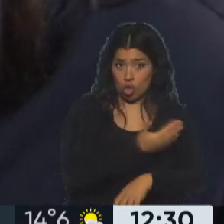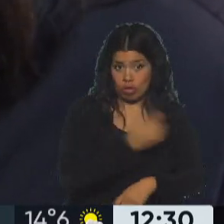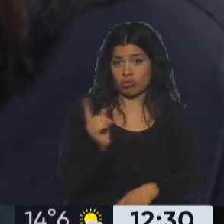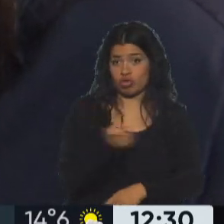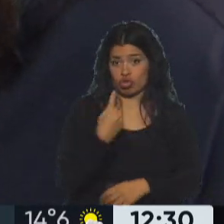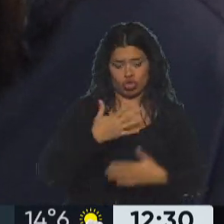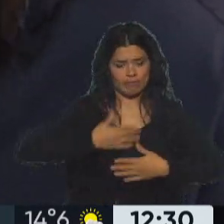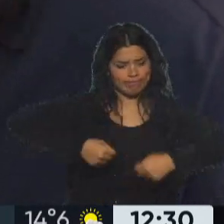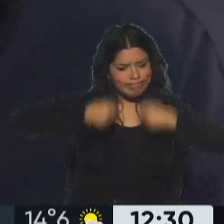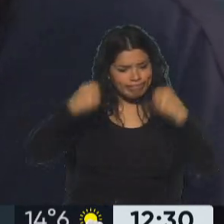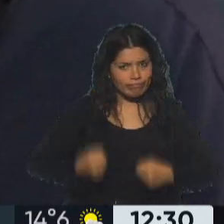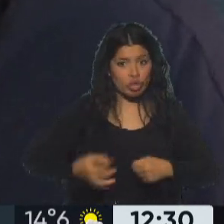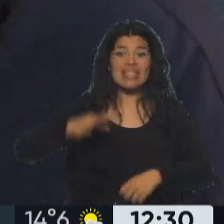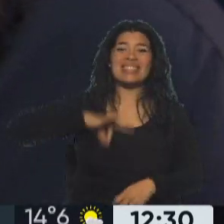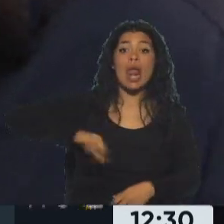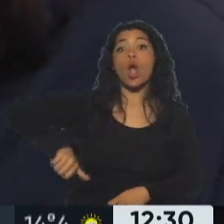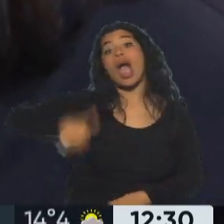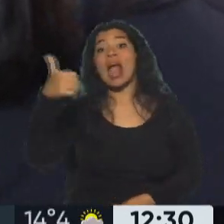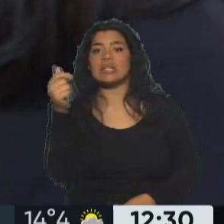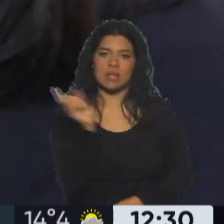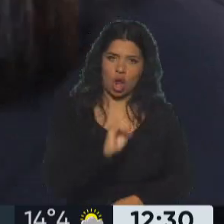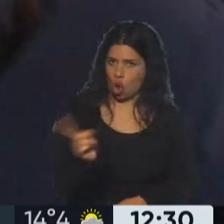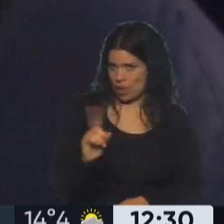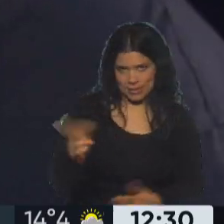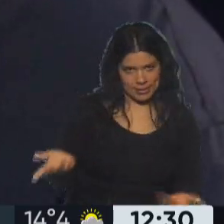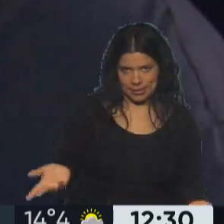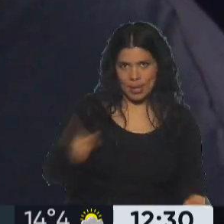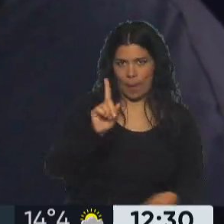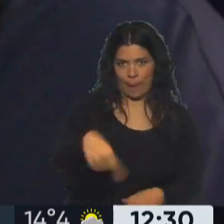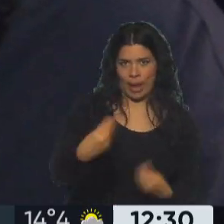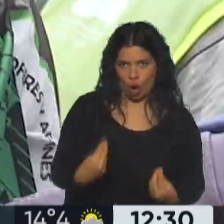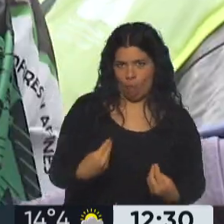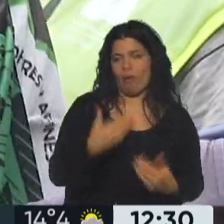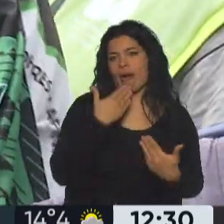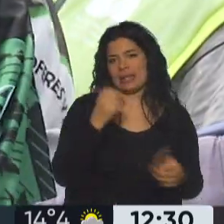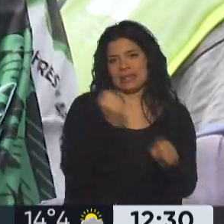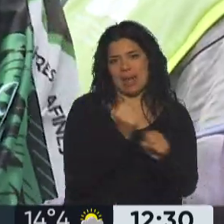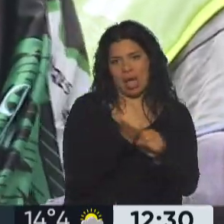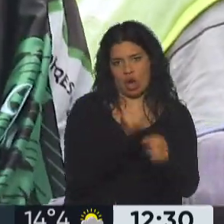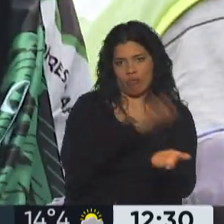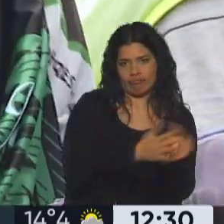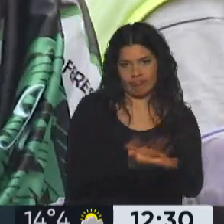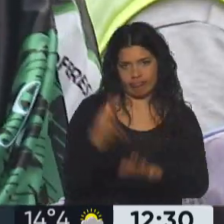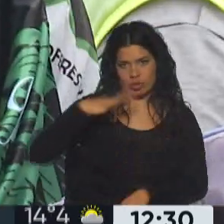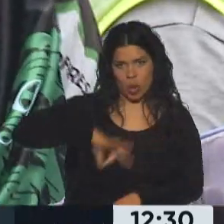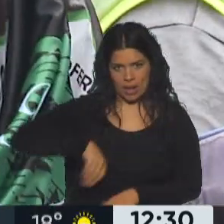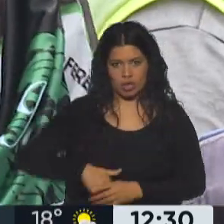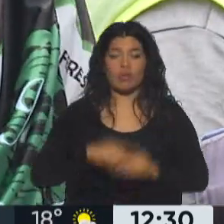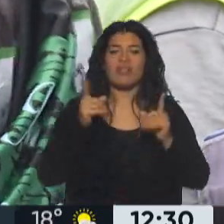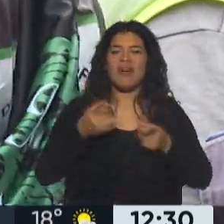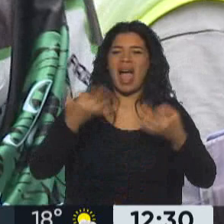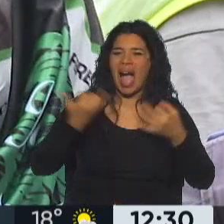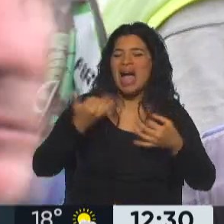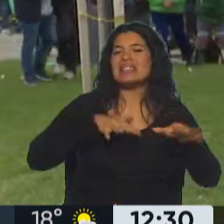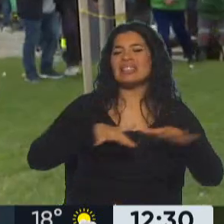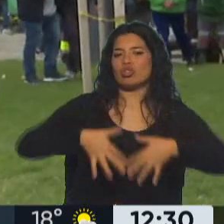nosotros sostuvimos que el salario no es ganancia y el envío del proyecto de ley es fundamental. Aparte son hechos concretos. Hay que celebrar